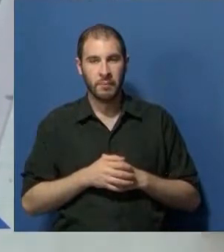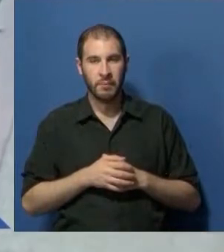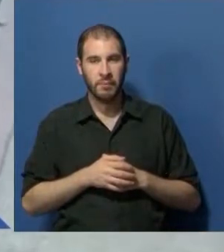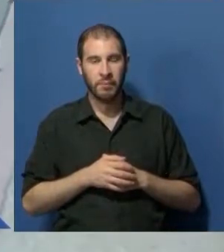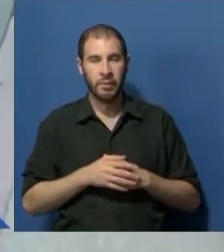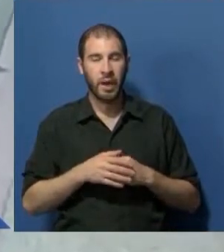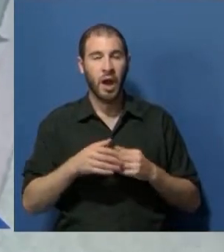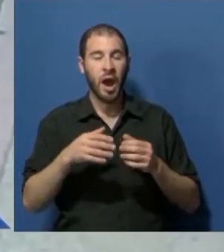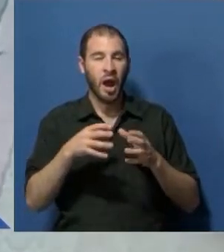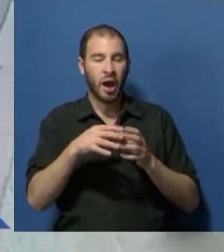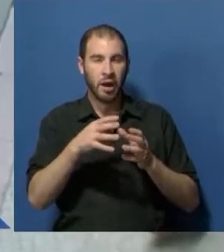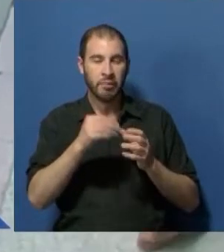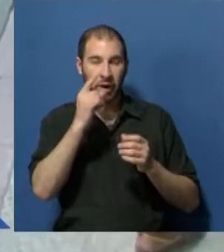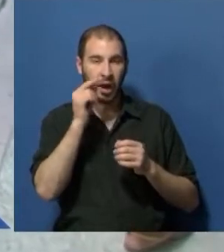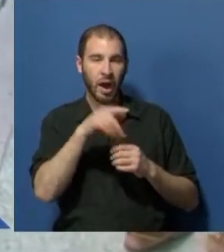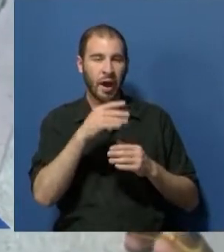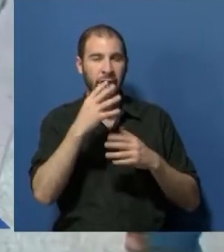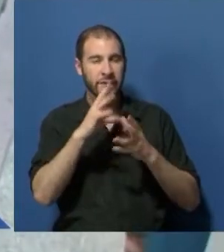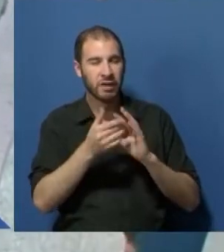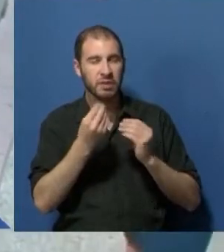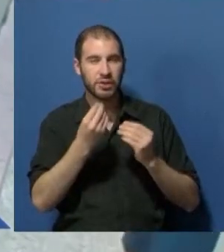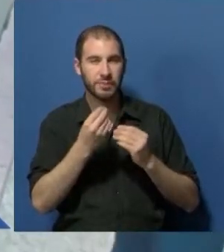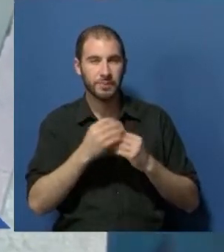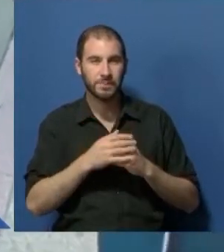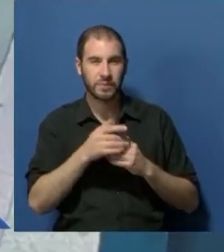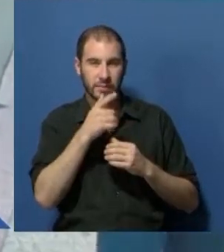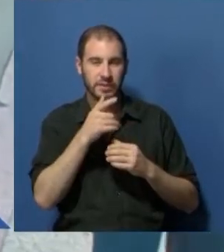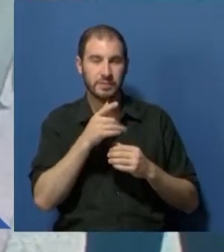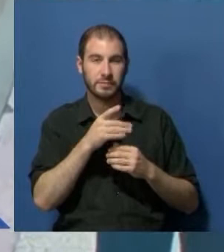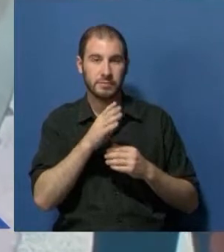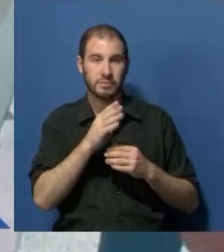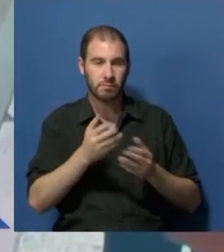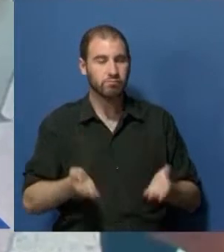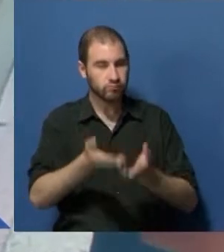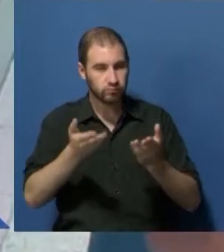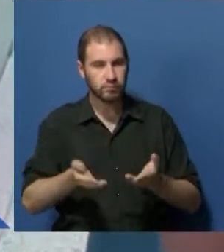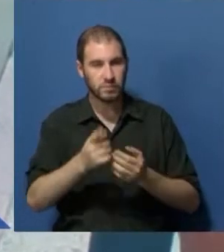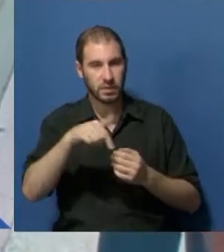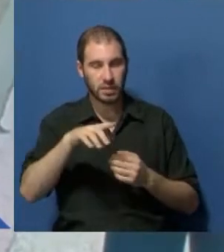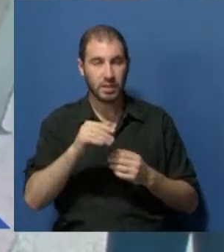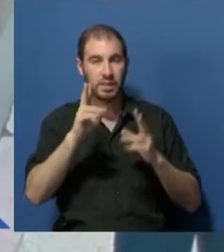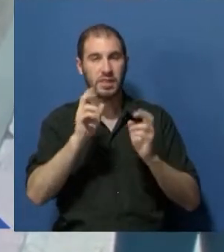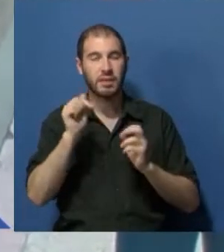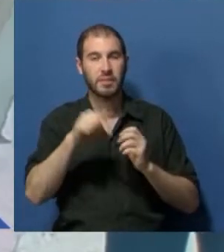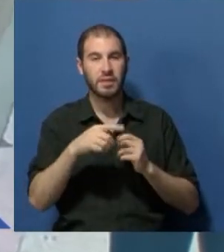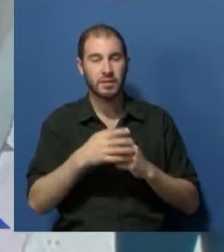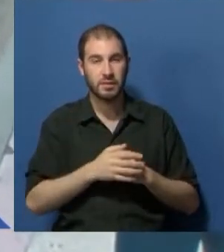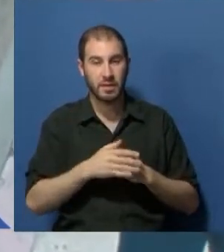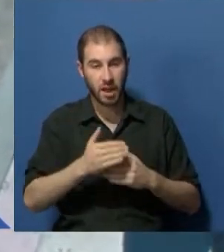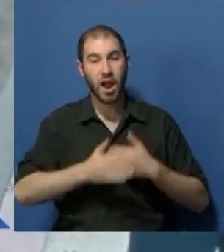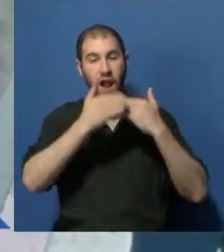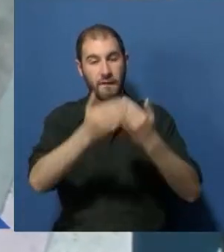el socialismo en Cuba, digamos, en cómo se vivenció potenciando el tema del